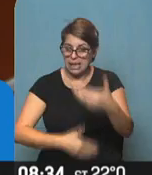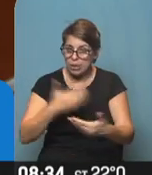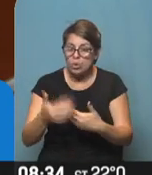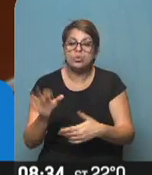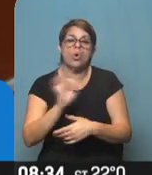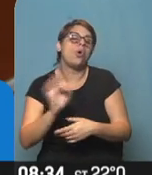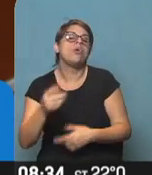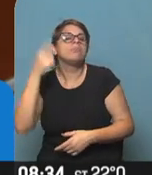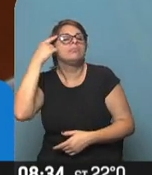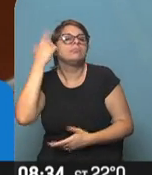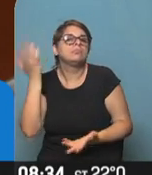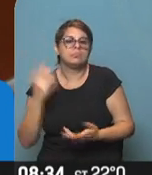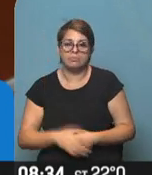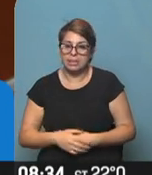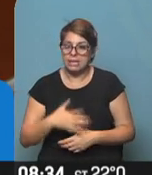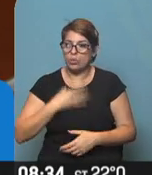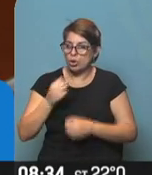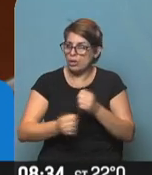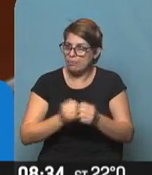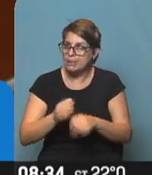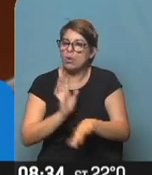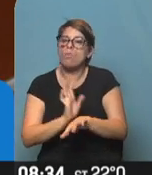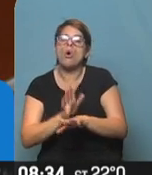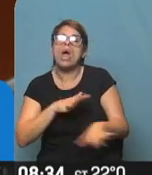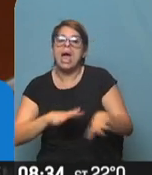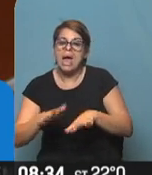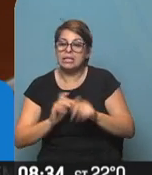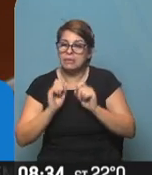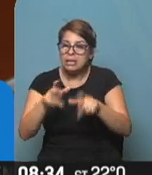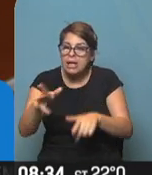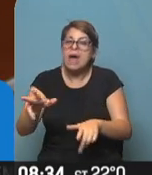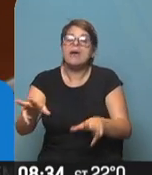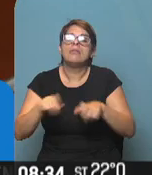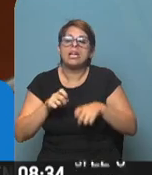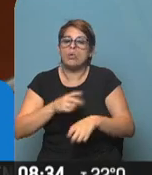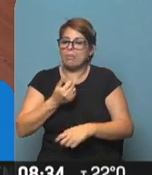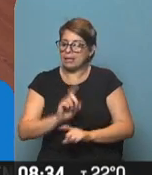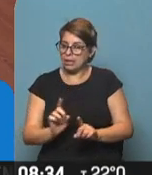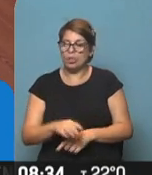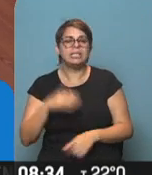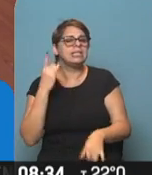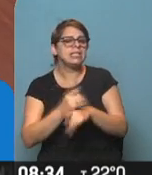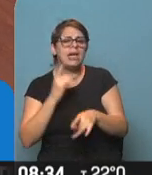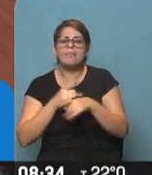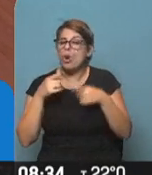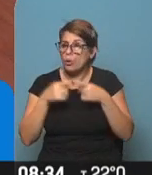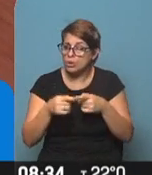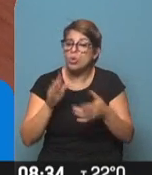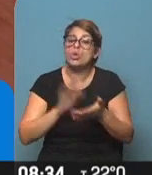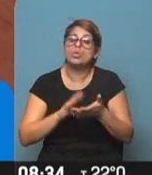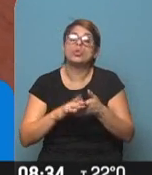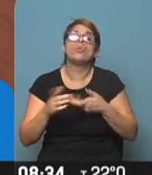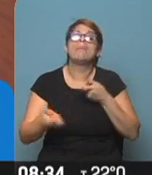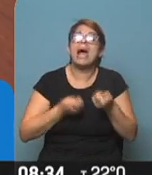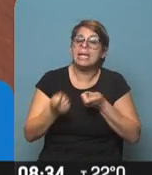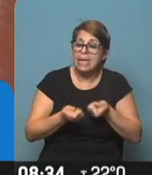no son consideradas por el la parte empresarial como actividades que generan dinero y además el puntualizó siempre en cuanto al gerenciamiento a los